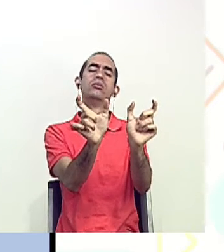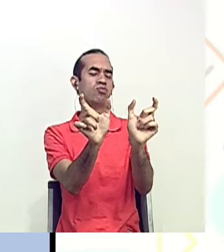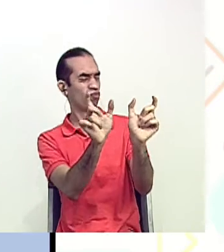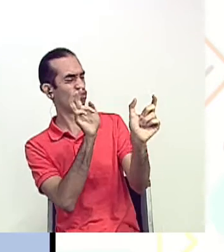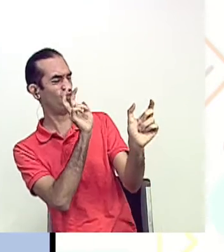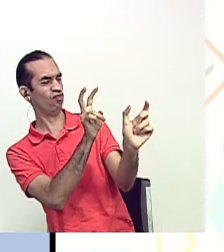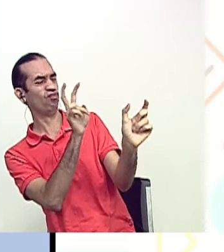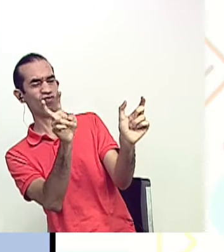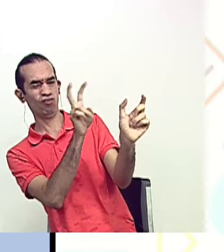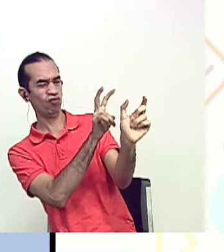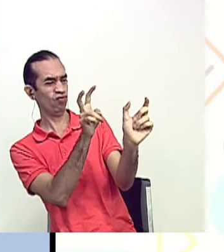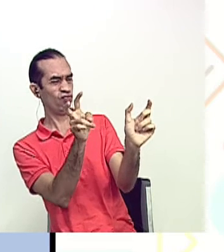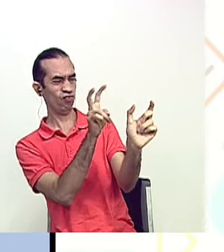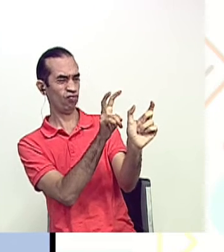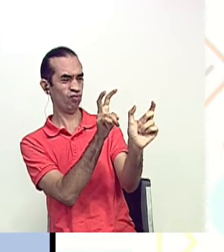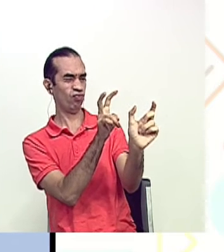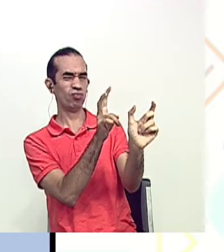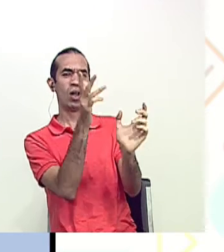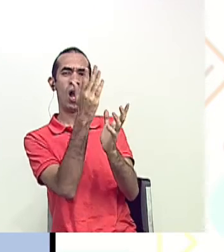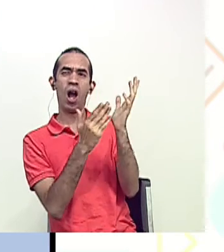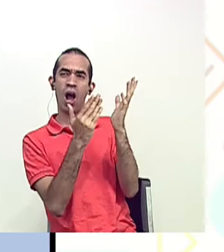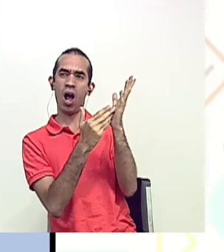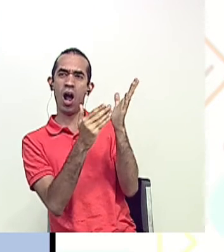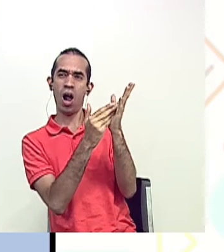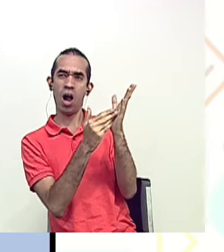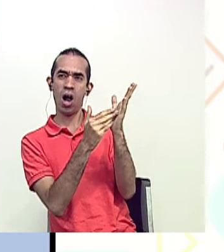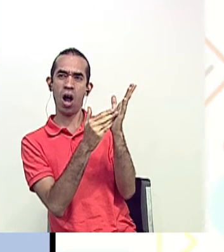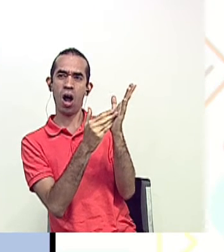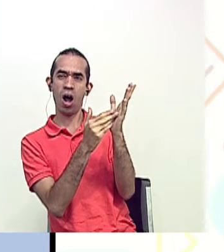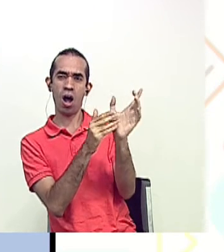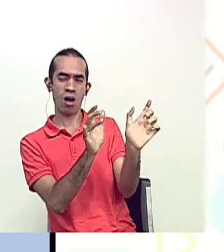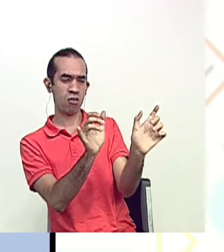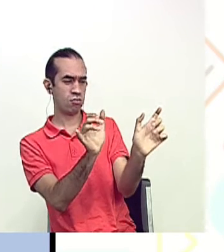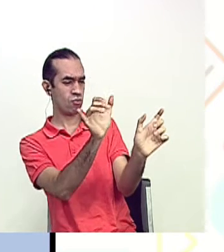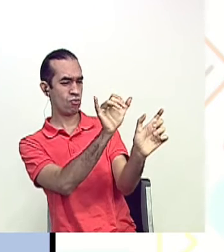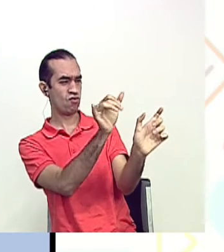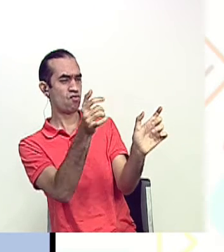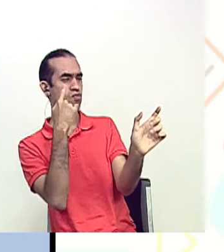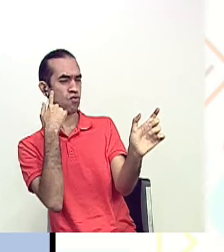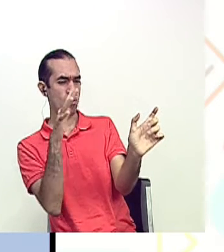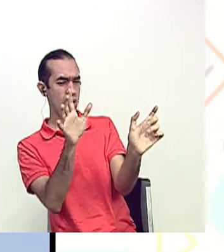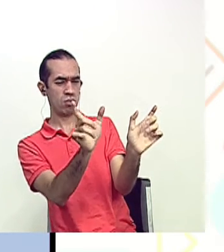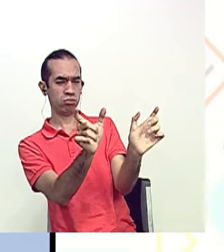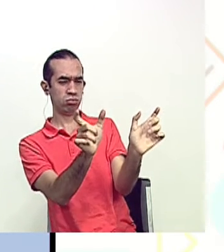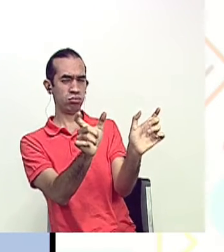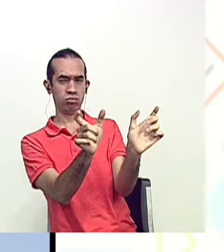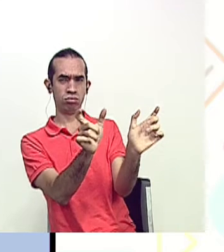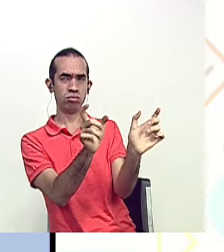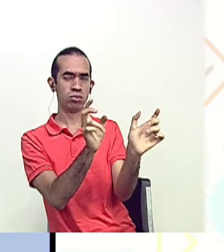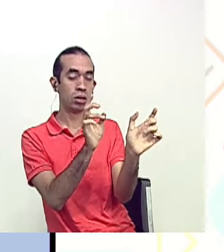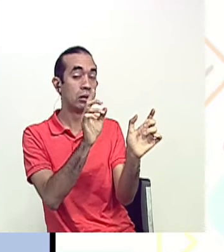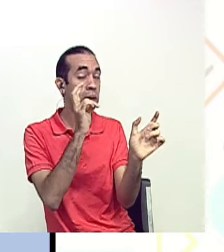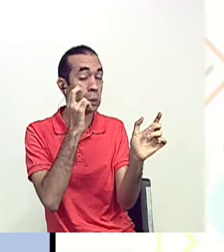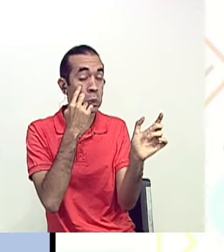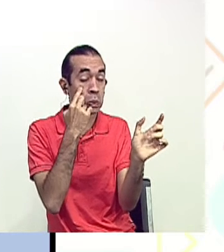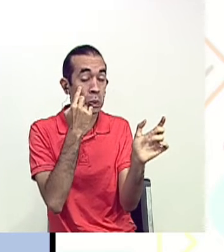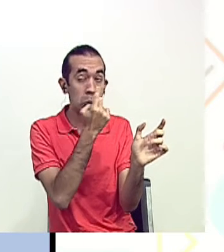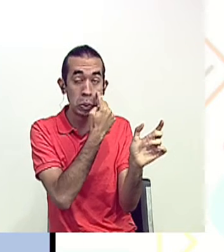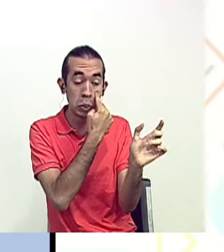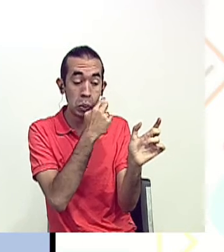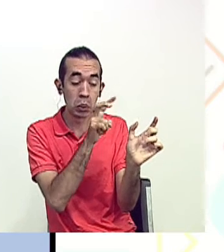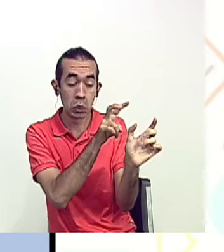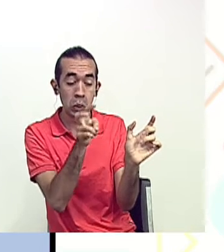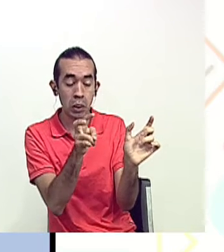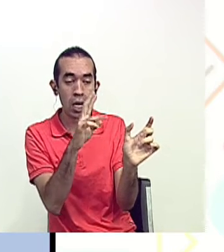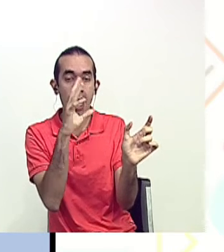que esos términos tienen algo que sea semejante. Observamos detenidamente